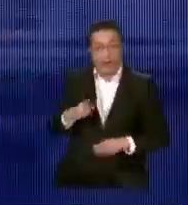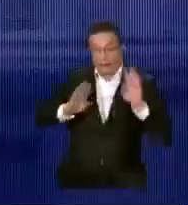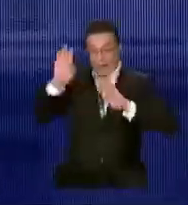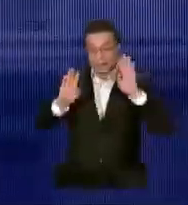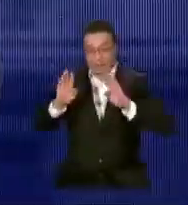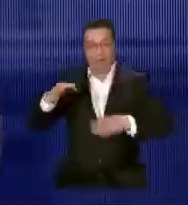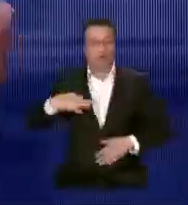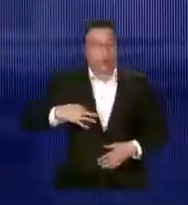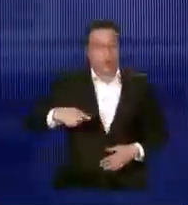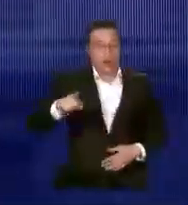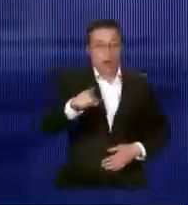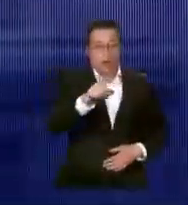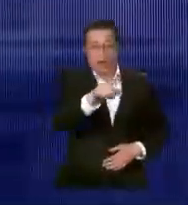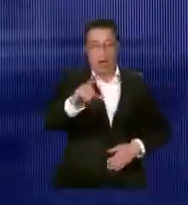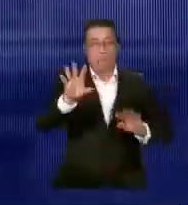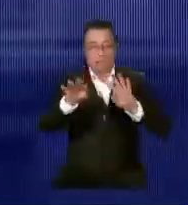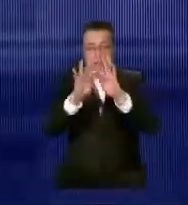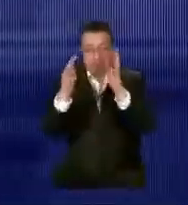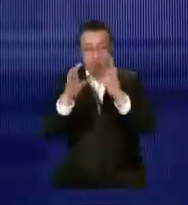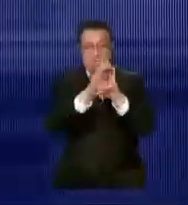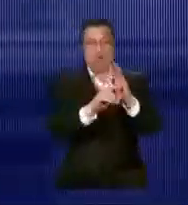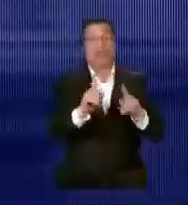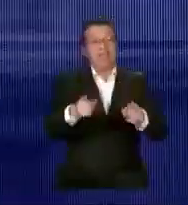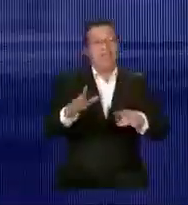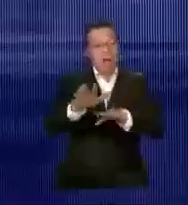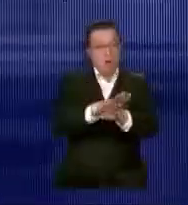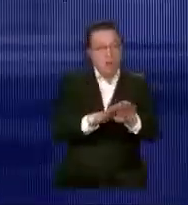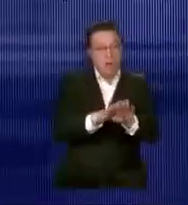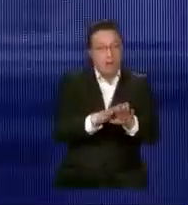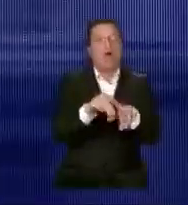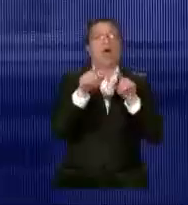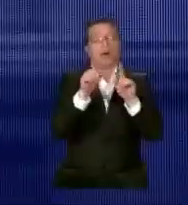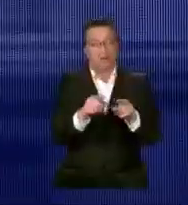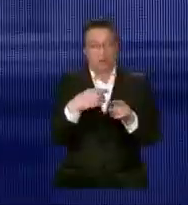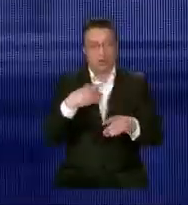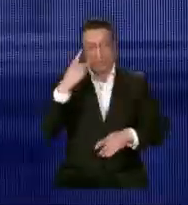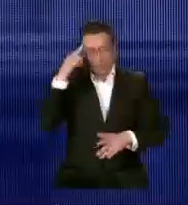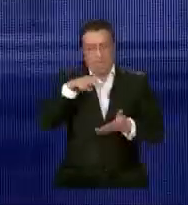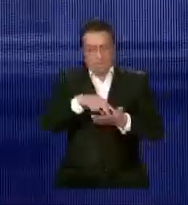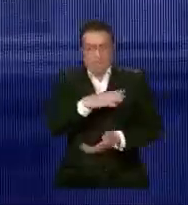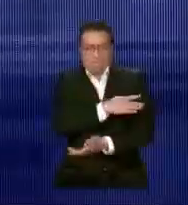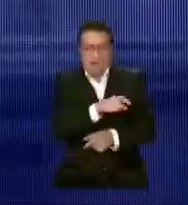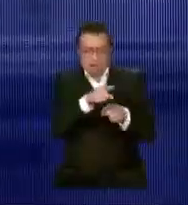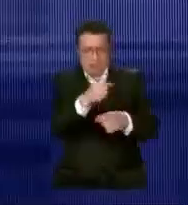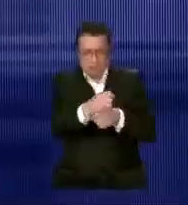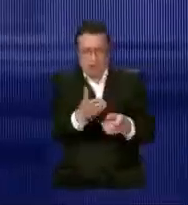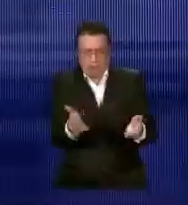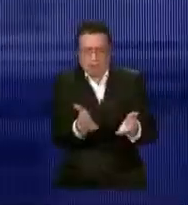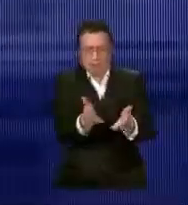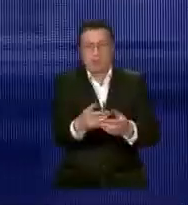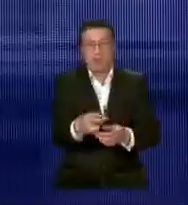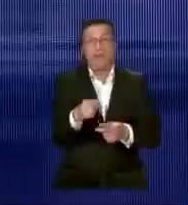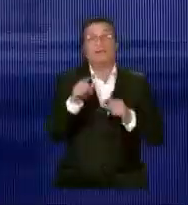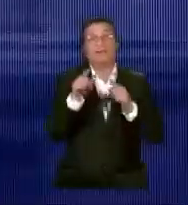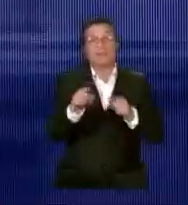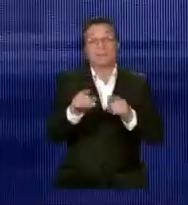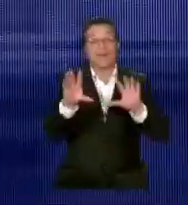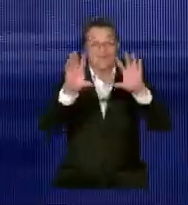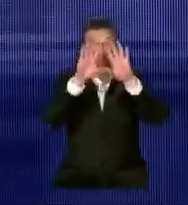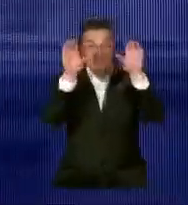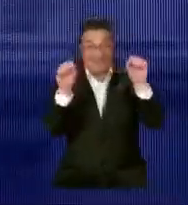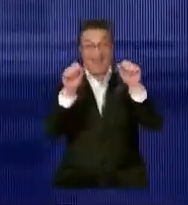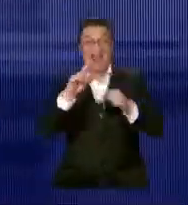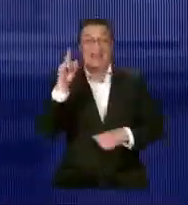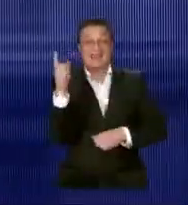candidatos, la ciudadanía, los mismos convencionales. Yo tengo grandes esperanzas en el proceso constituyente. Respecto de eso, sobre el fiscal